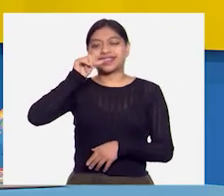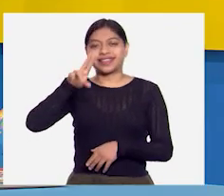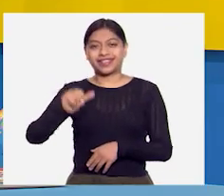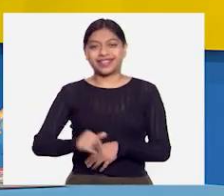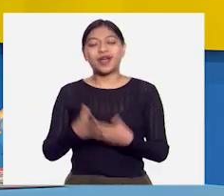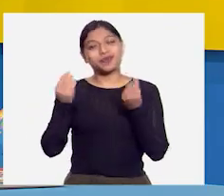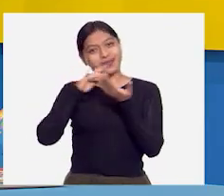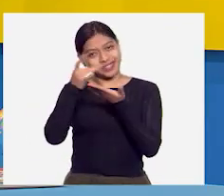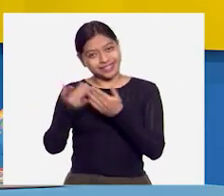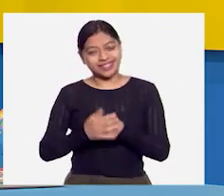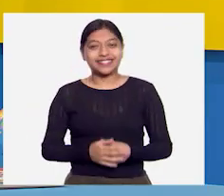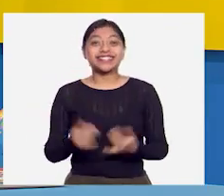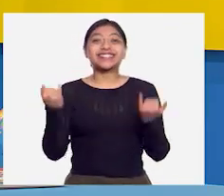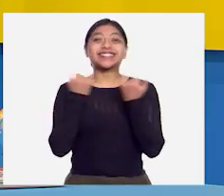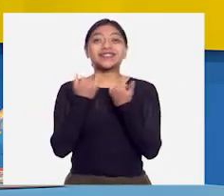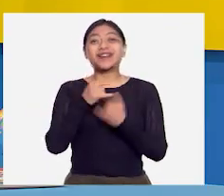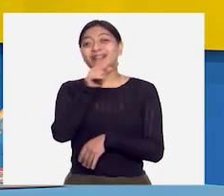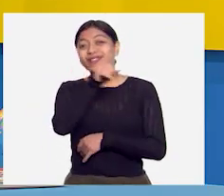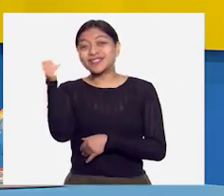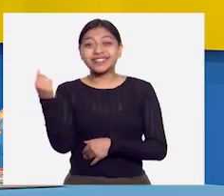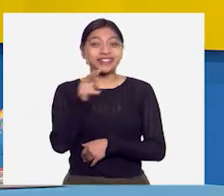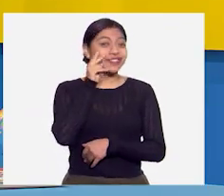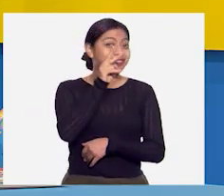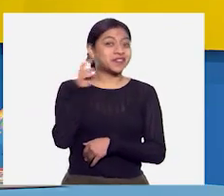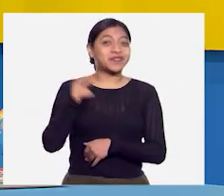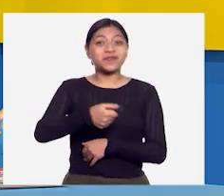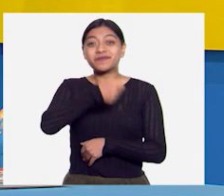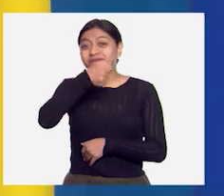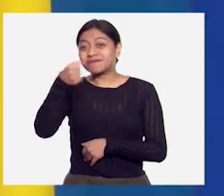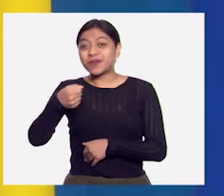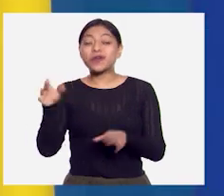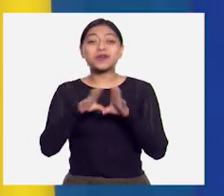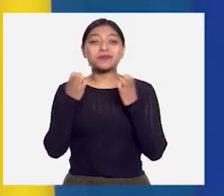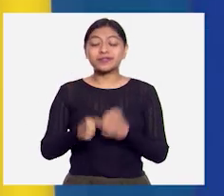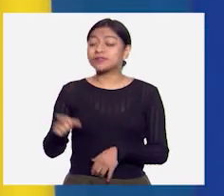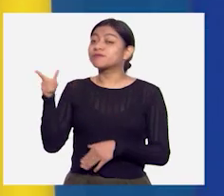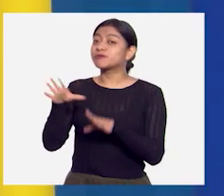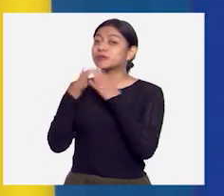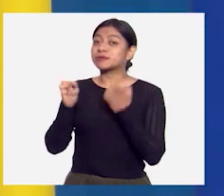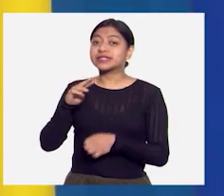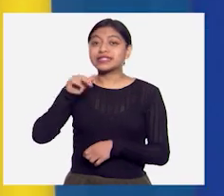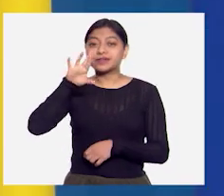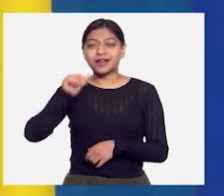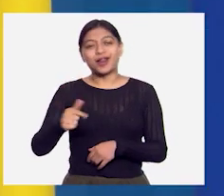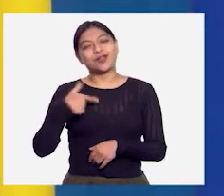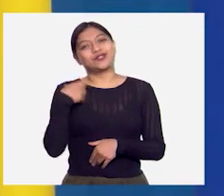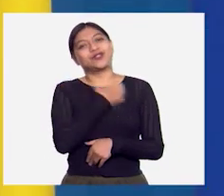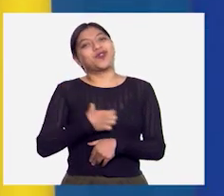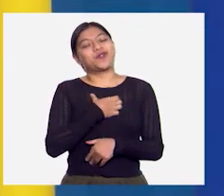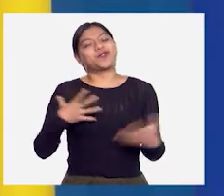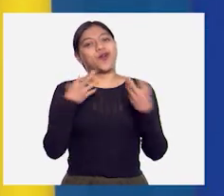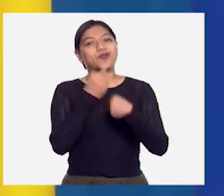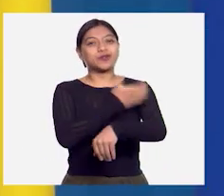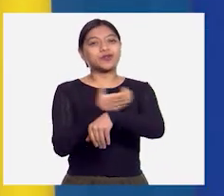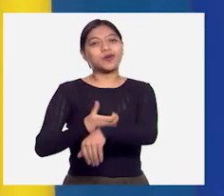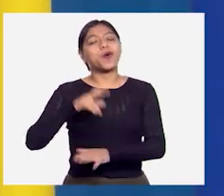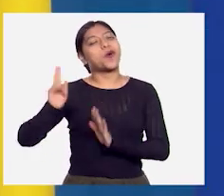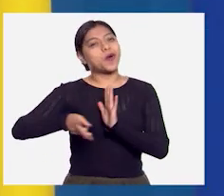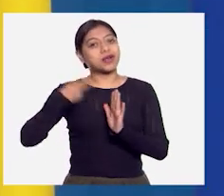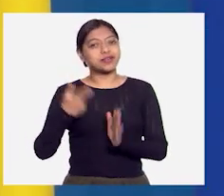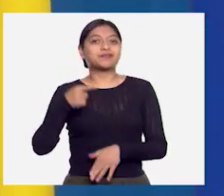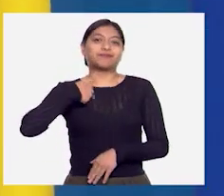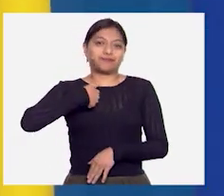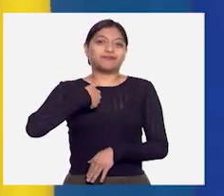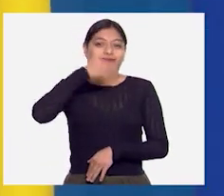gracias. Hola, niñas y niños, ¿cómo están? ¿Cómo estás, María? Yo estoy contentísima de acompañarlos una vez más, pero yo